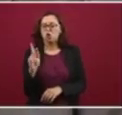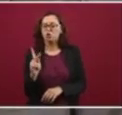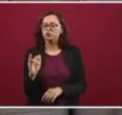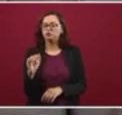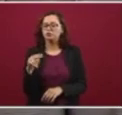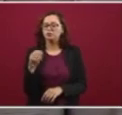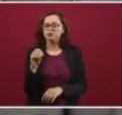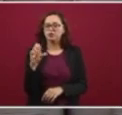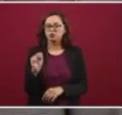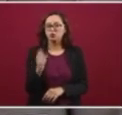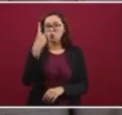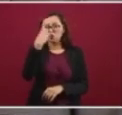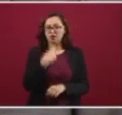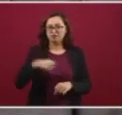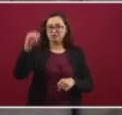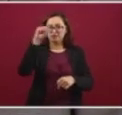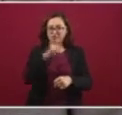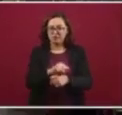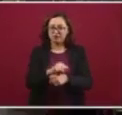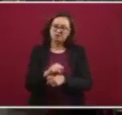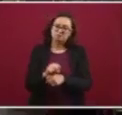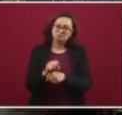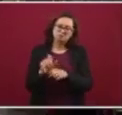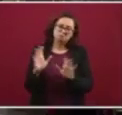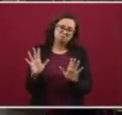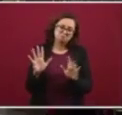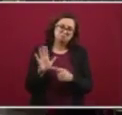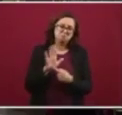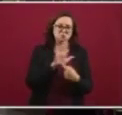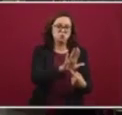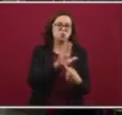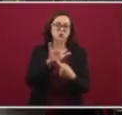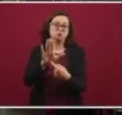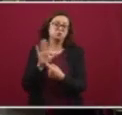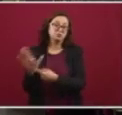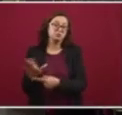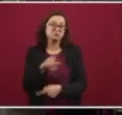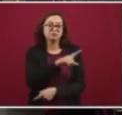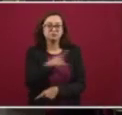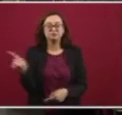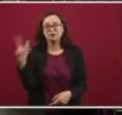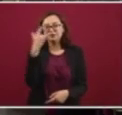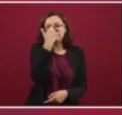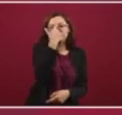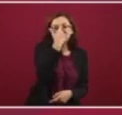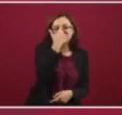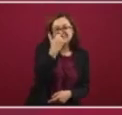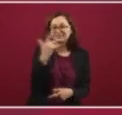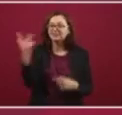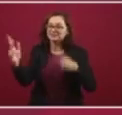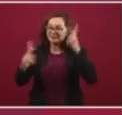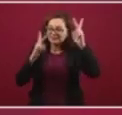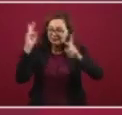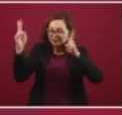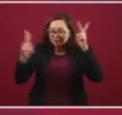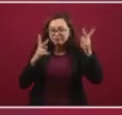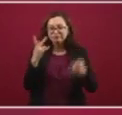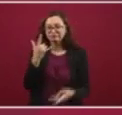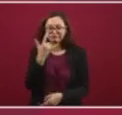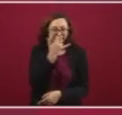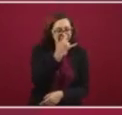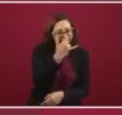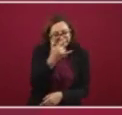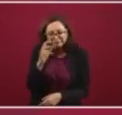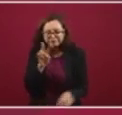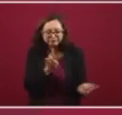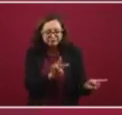una semana, para los que quieran ir a verlas, porque sí,